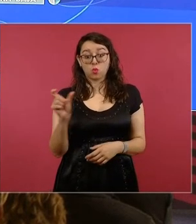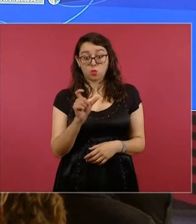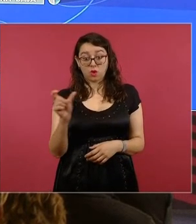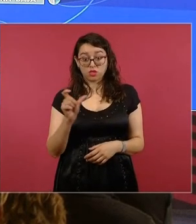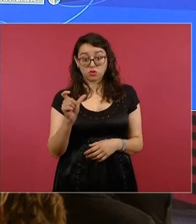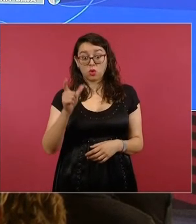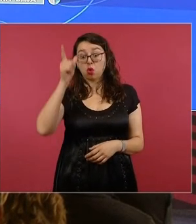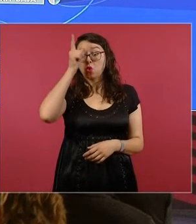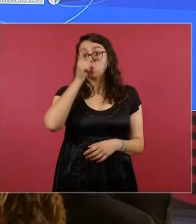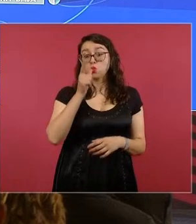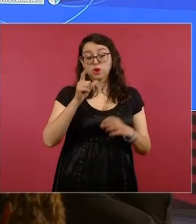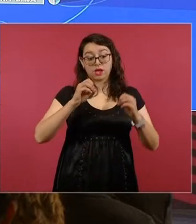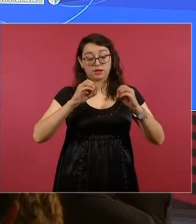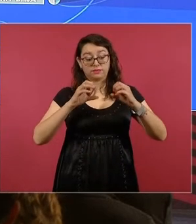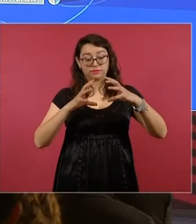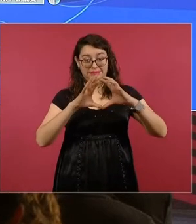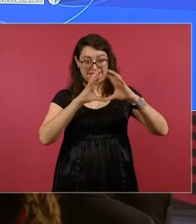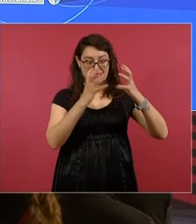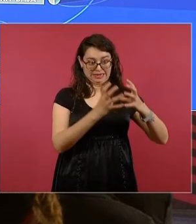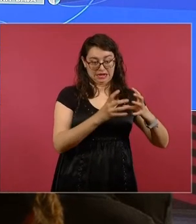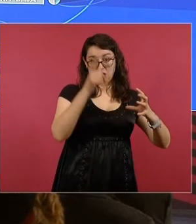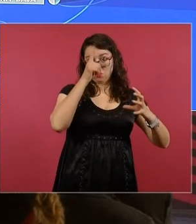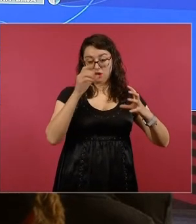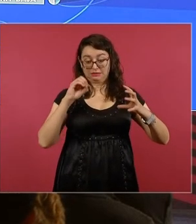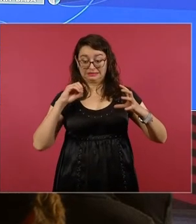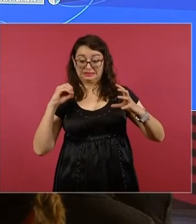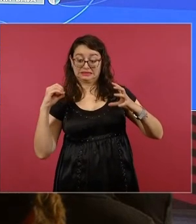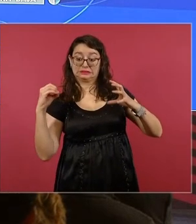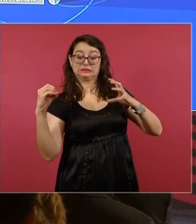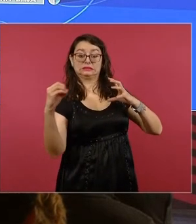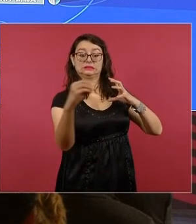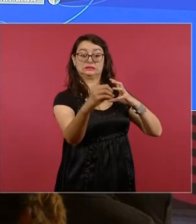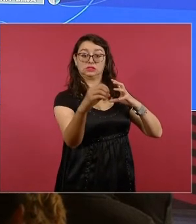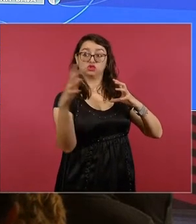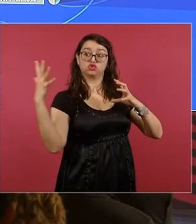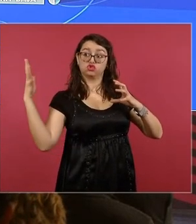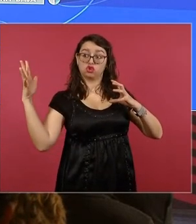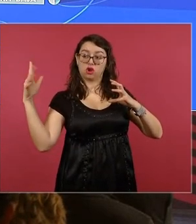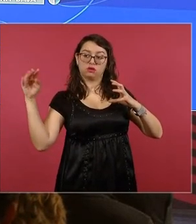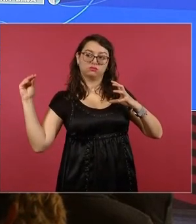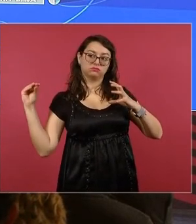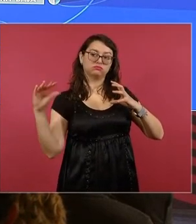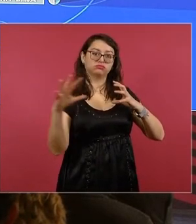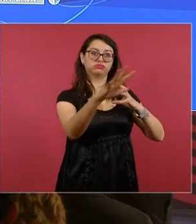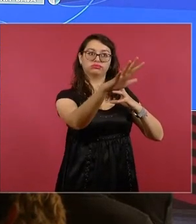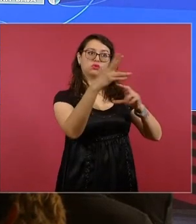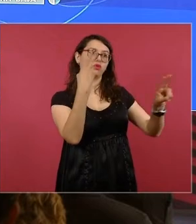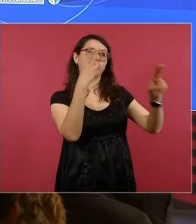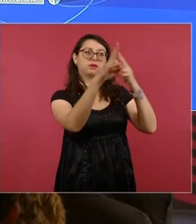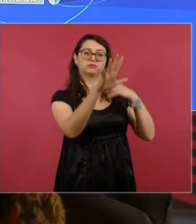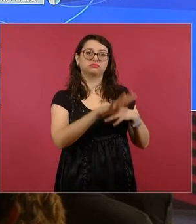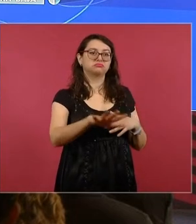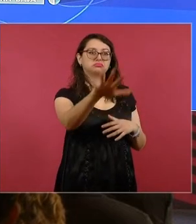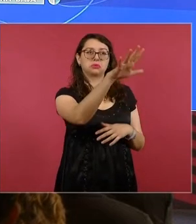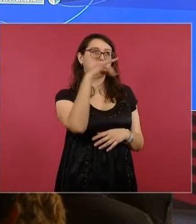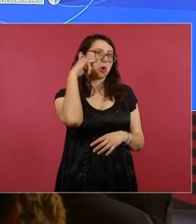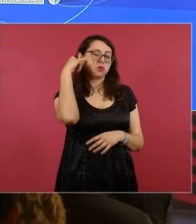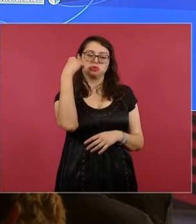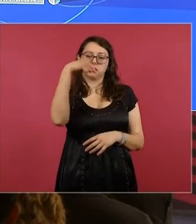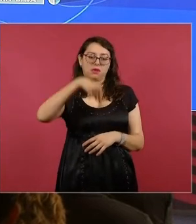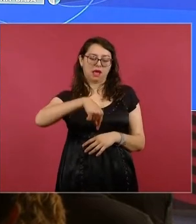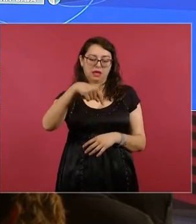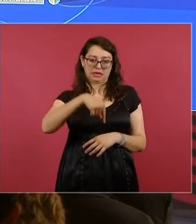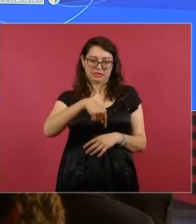tener lugar porque la sombra de la Tierra nunca se va a proyectar sobre la luna. Y lo mismo es en el otro caso. Pero si lo